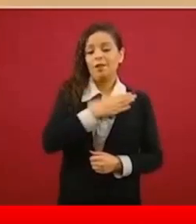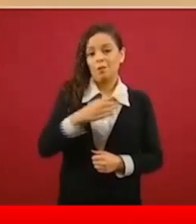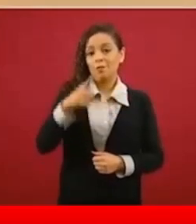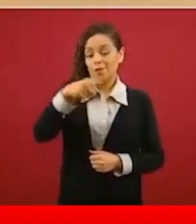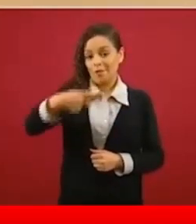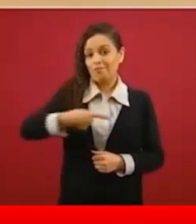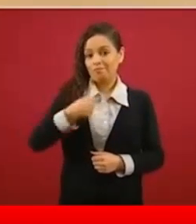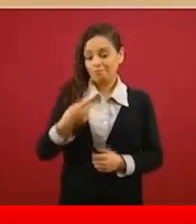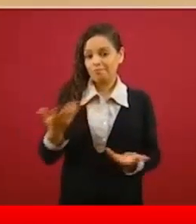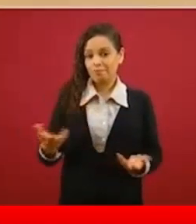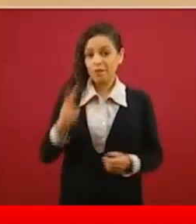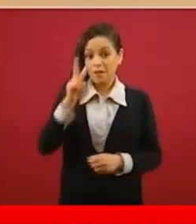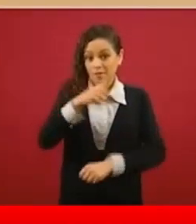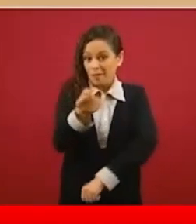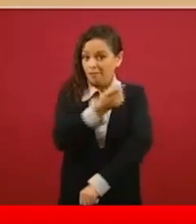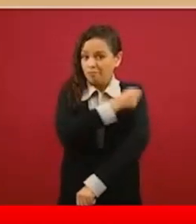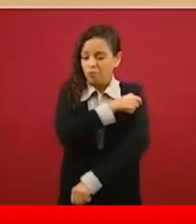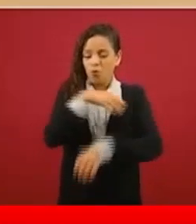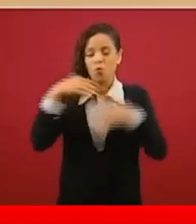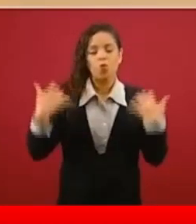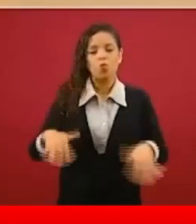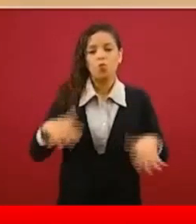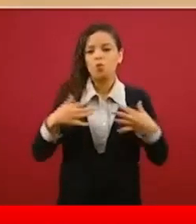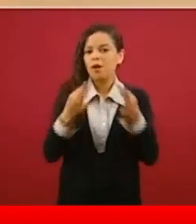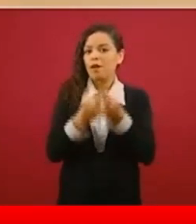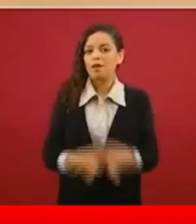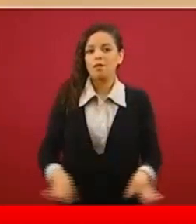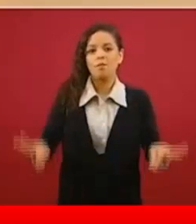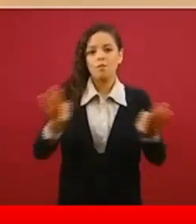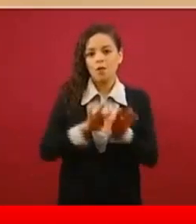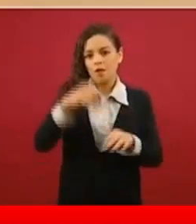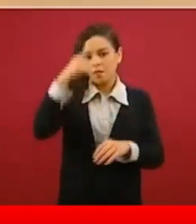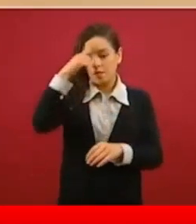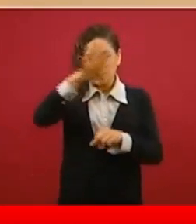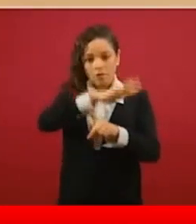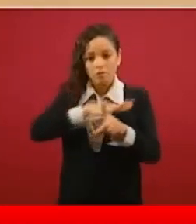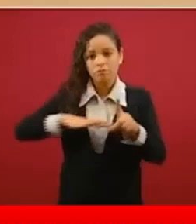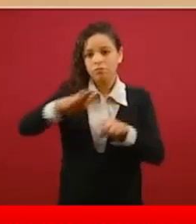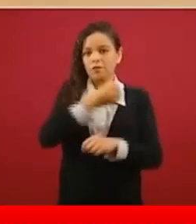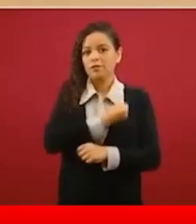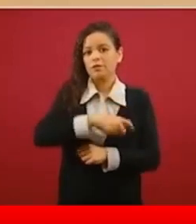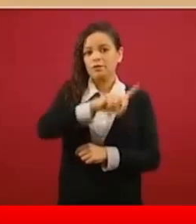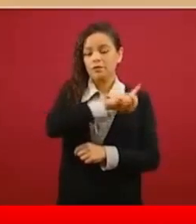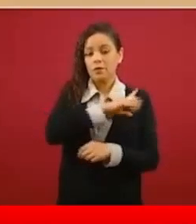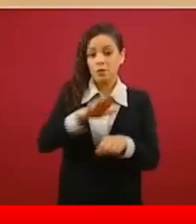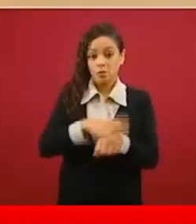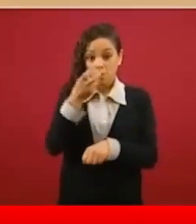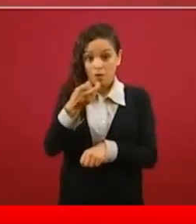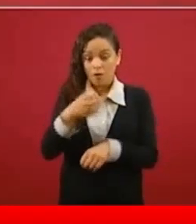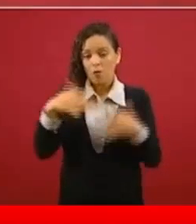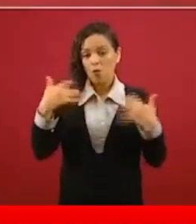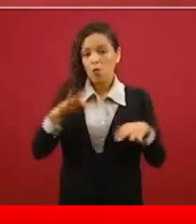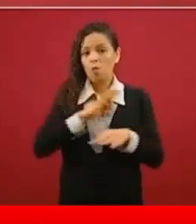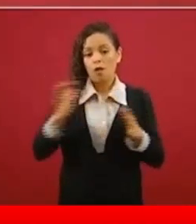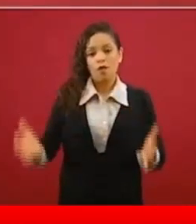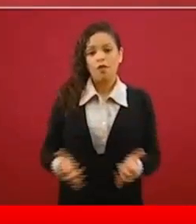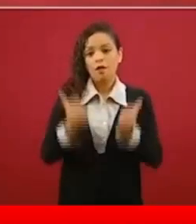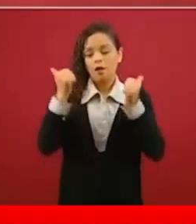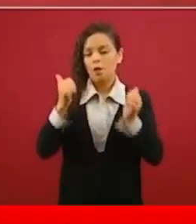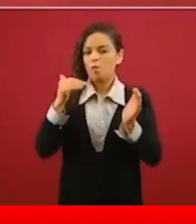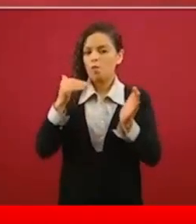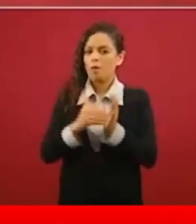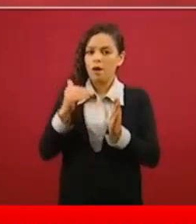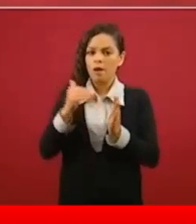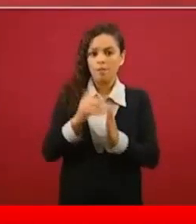de las intervenciones más importantes de la salud pública las vacunas han salvado miles de millones de vidas y han permitido que las